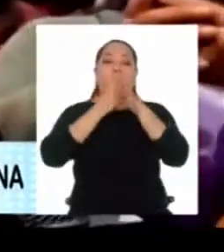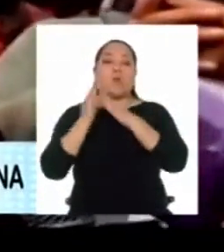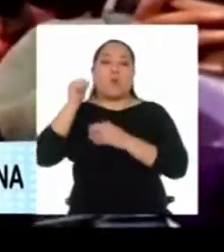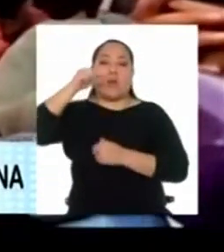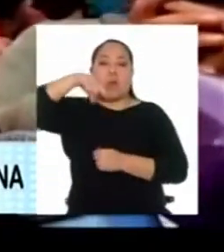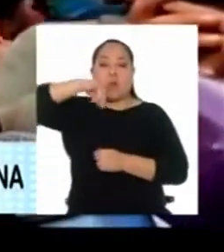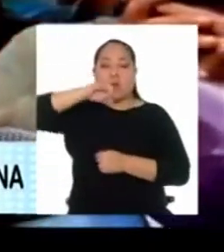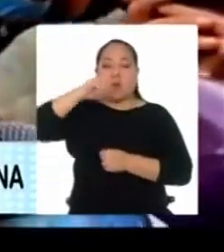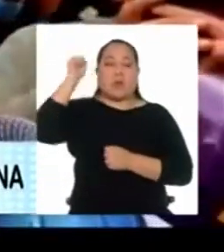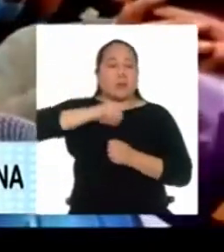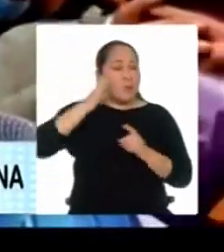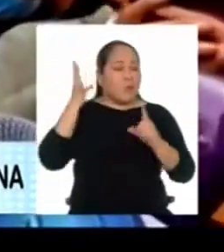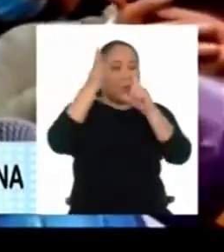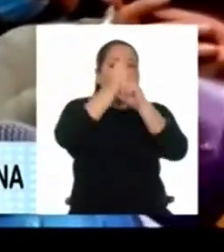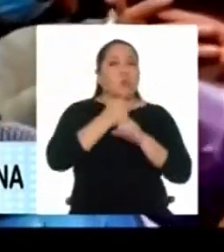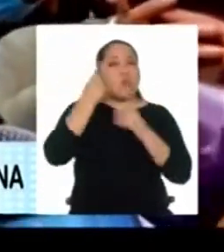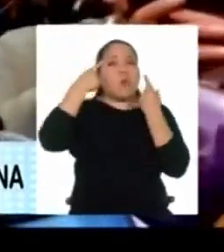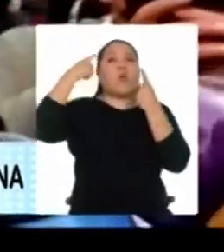hemos logrado tener un acuerdo